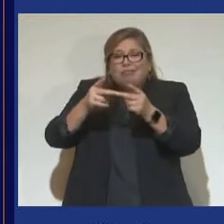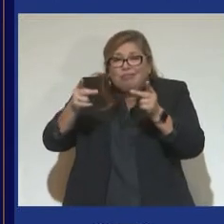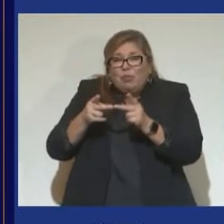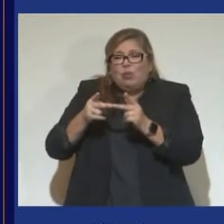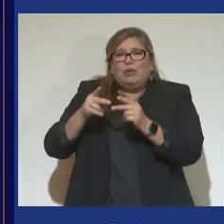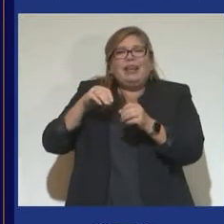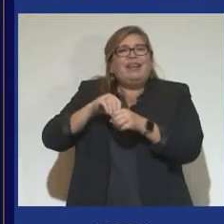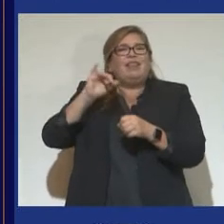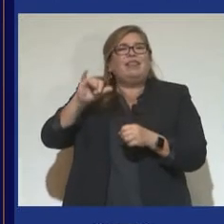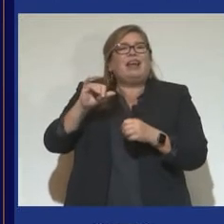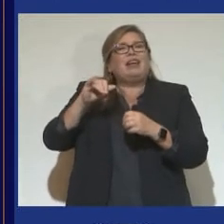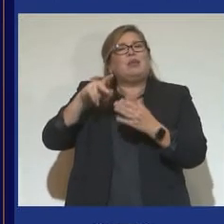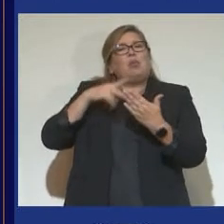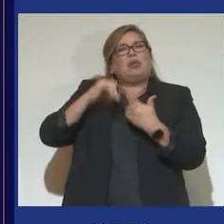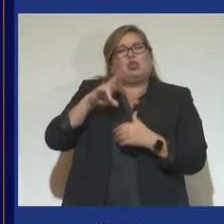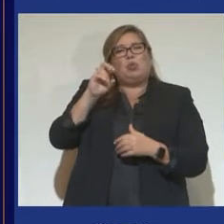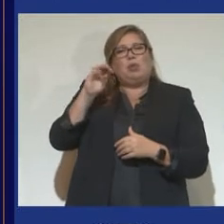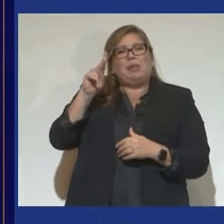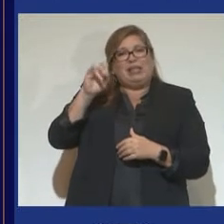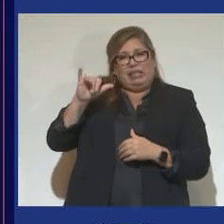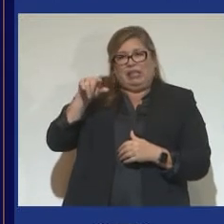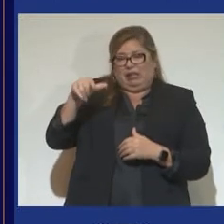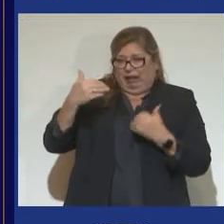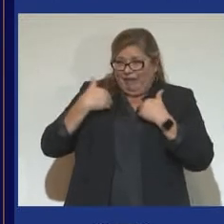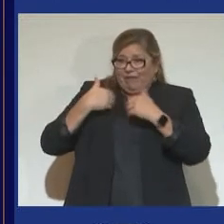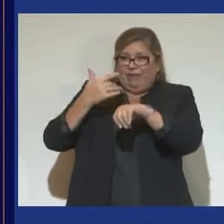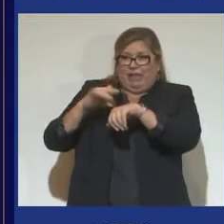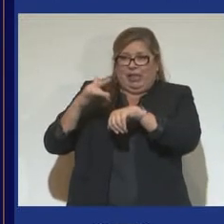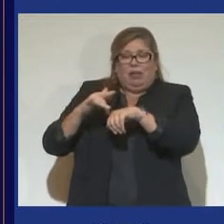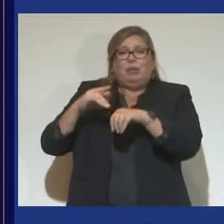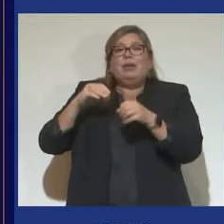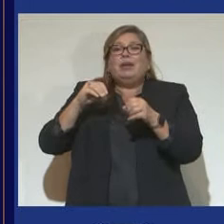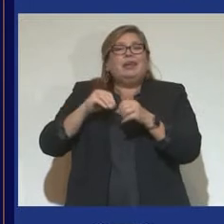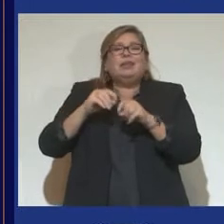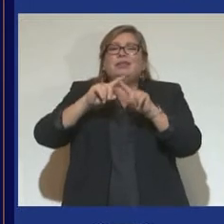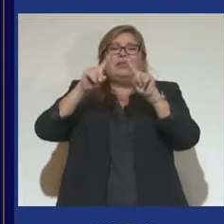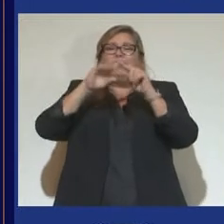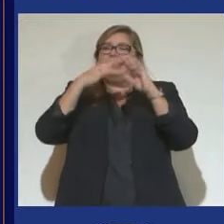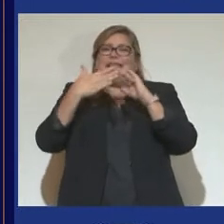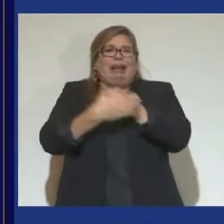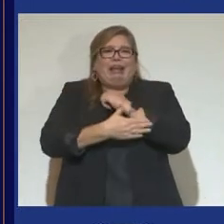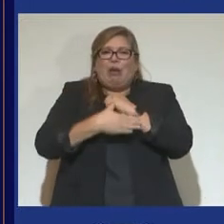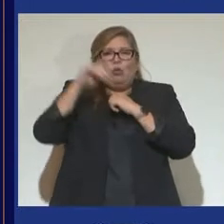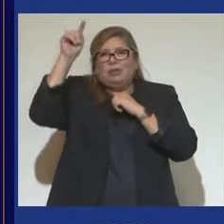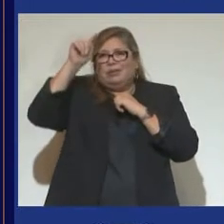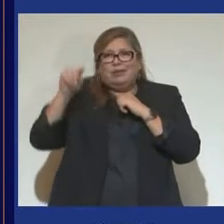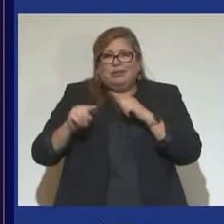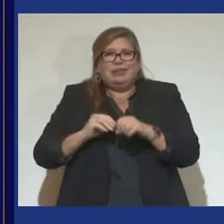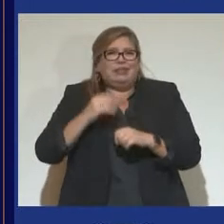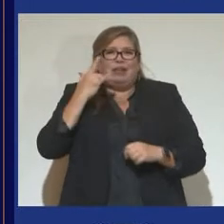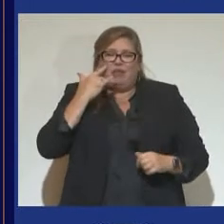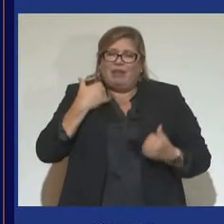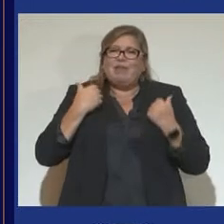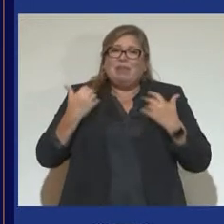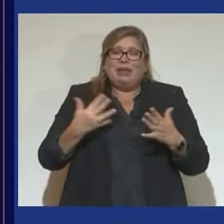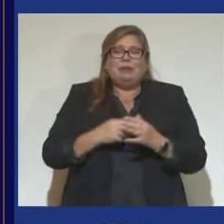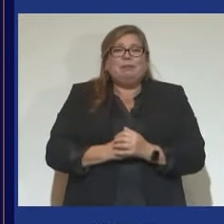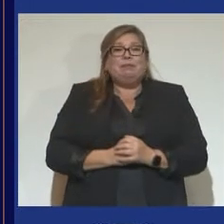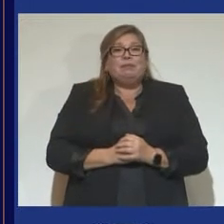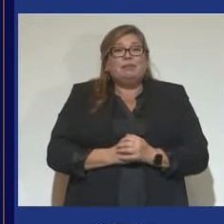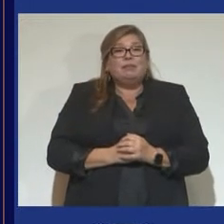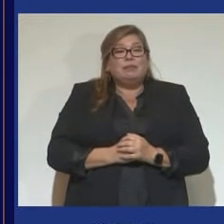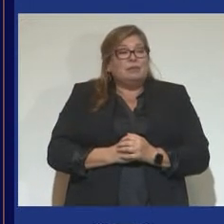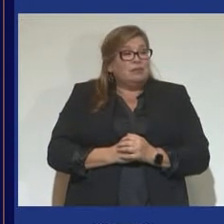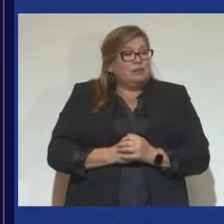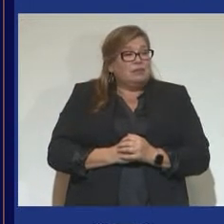viviendas que están nuestro nuestra cartera y esa cartera está en las en las bases de datos de diferentes